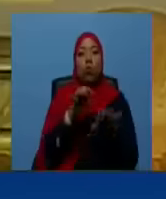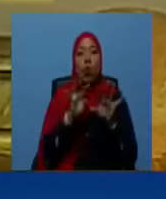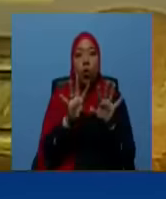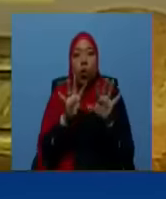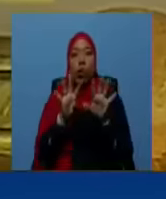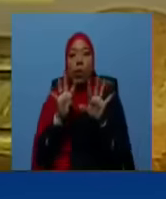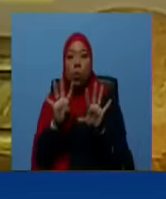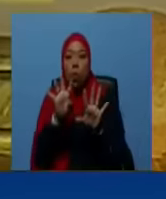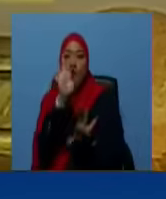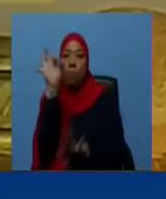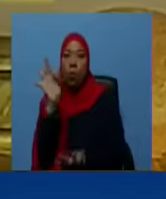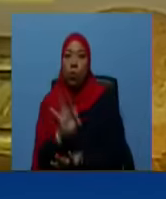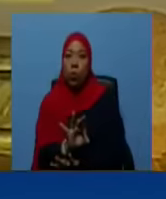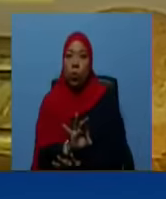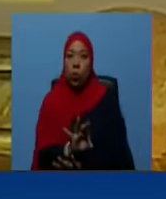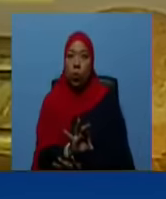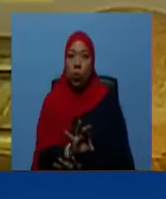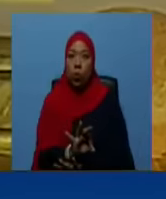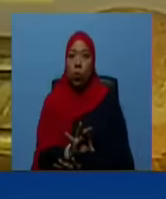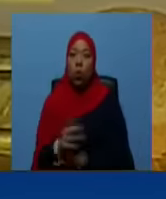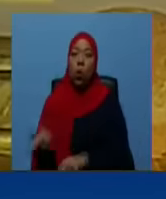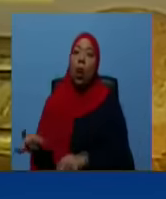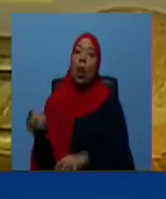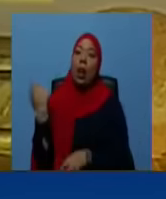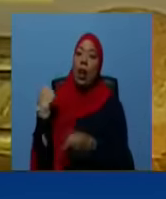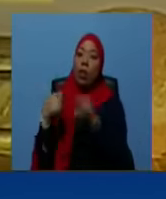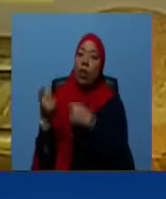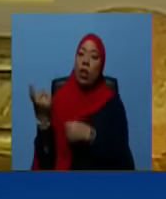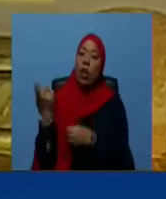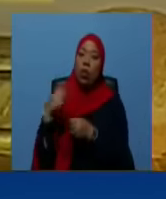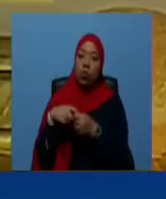8.99%. El consumo interno.